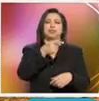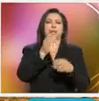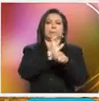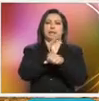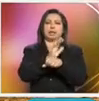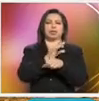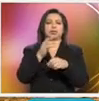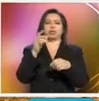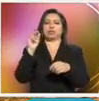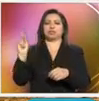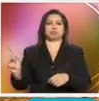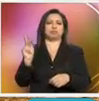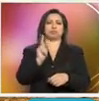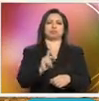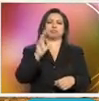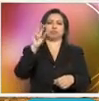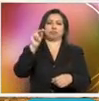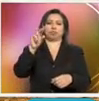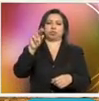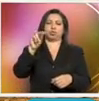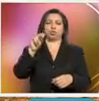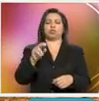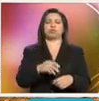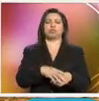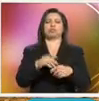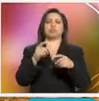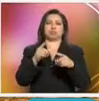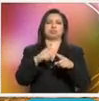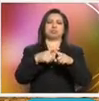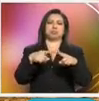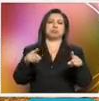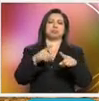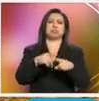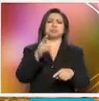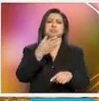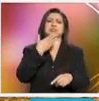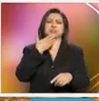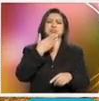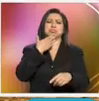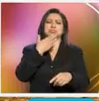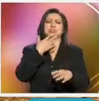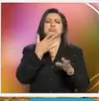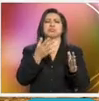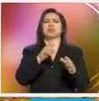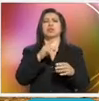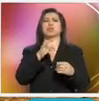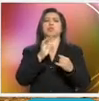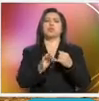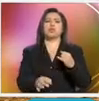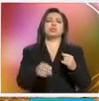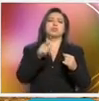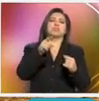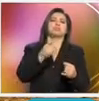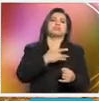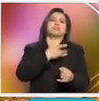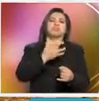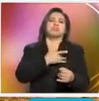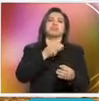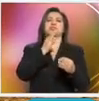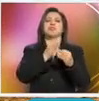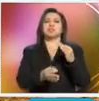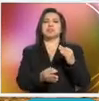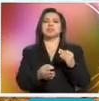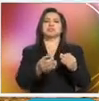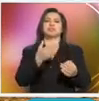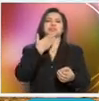va liberando uno a uno, pero al final, repito, tendríamos que discutir si estamos de acuerdo en cómo acaba la película. Más